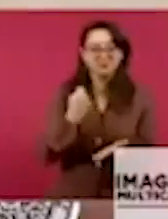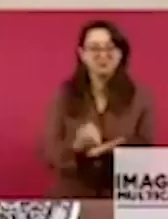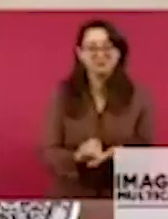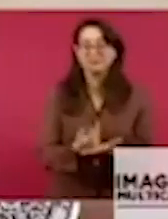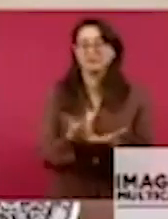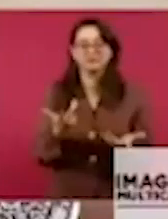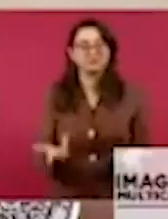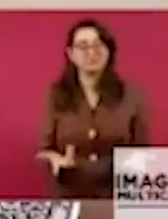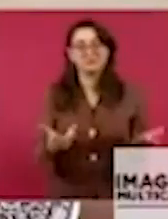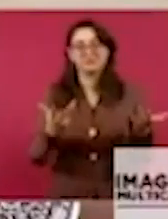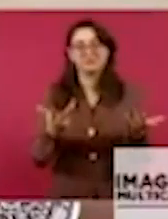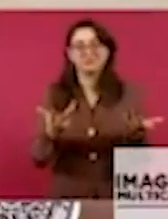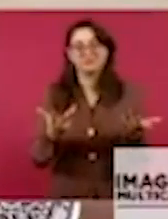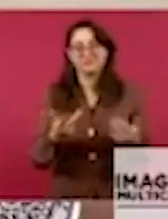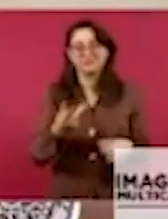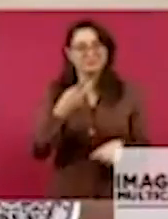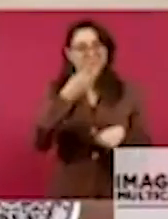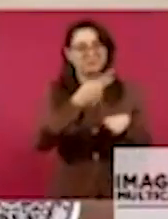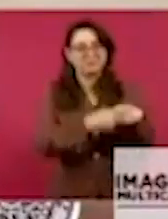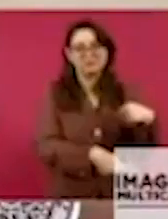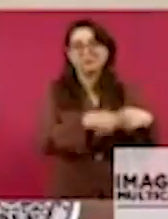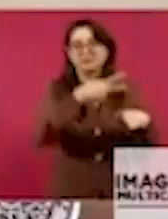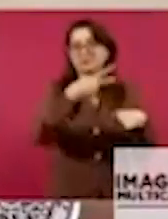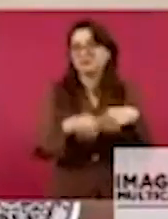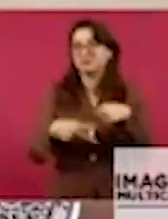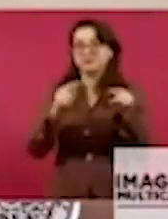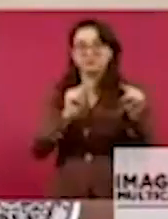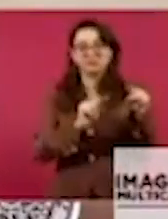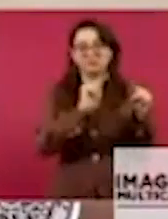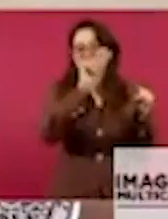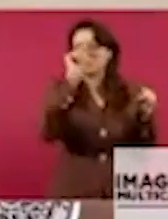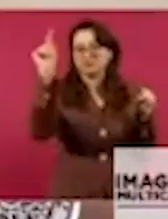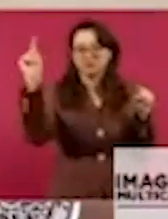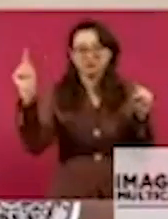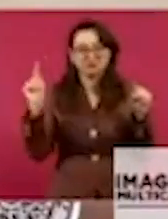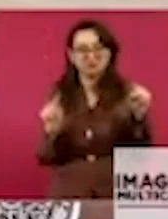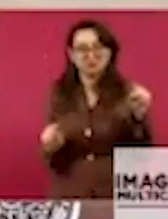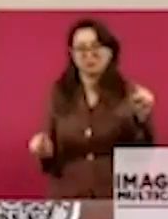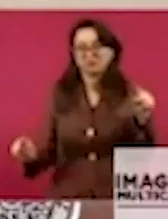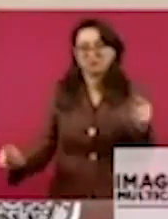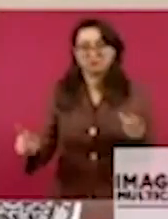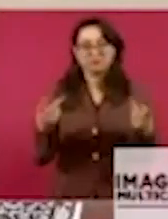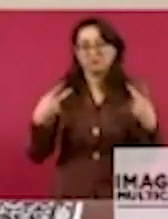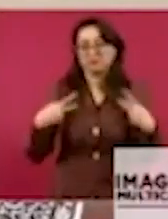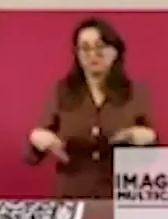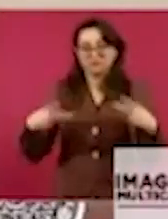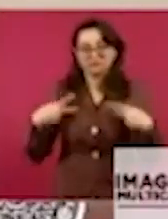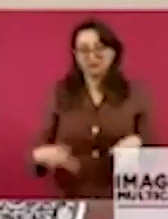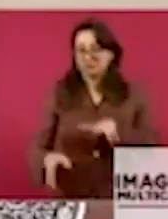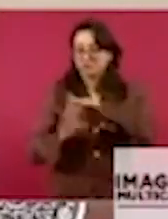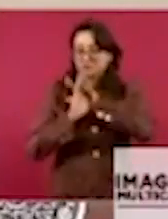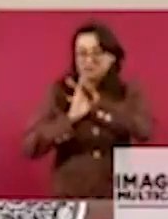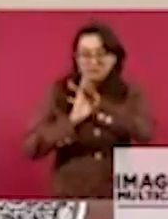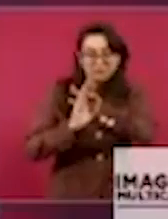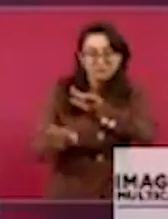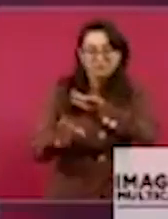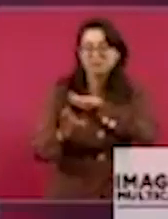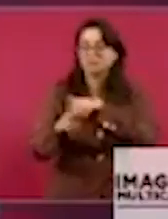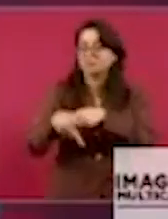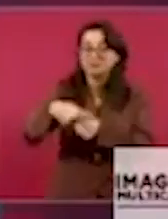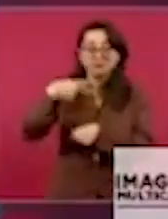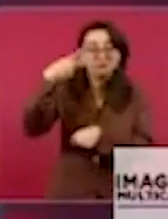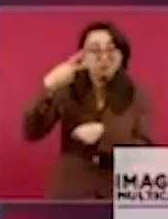por eso, como estrategia para defender, proteger a